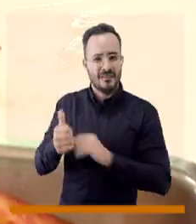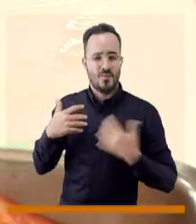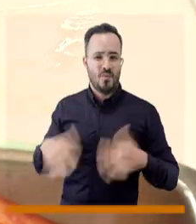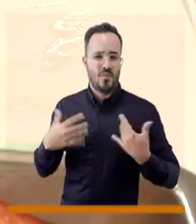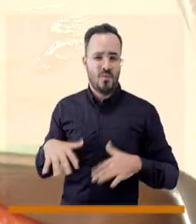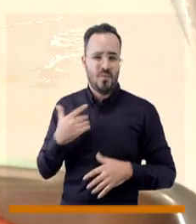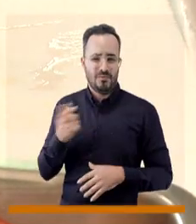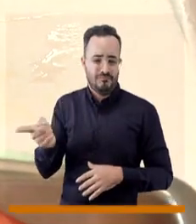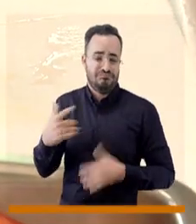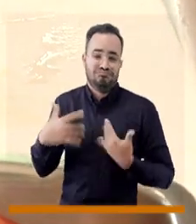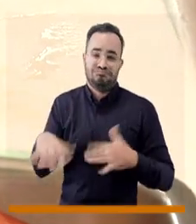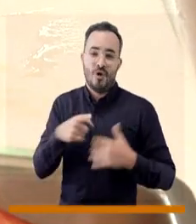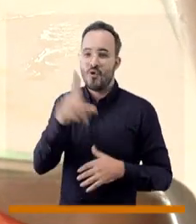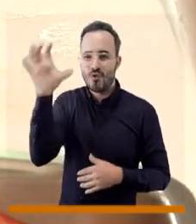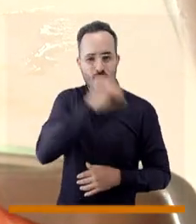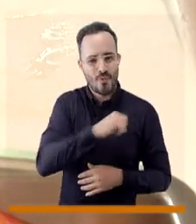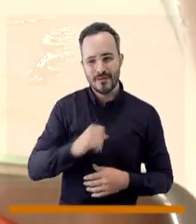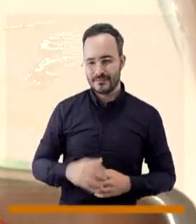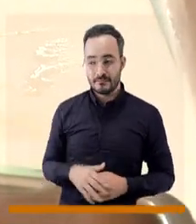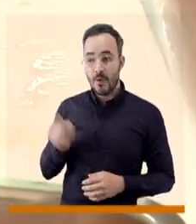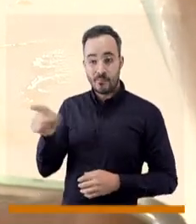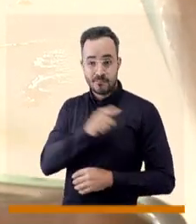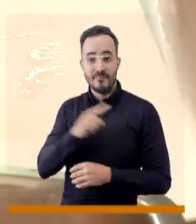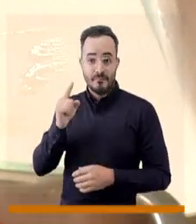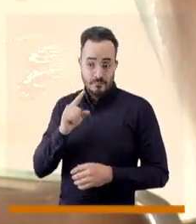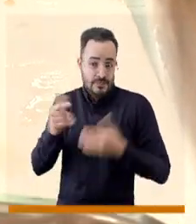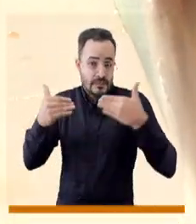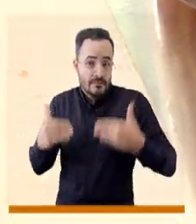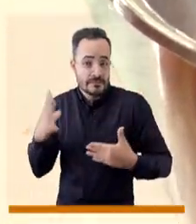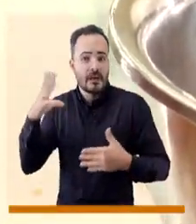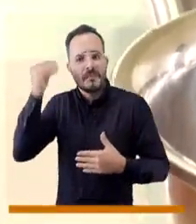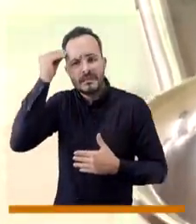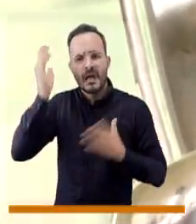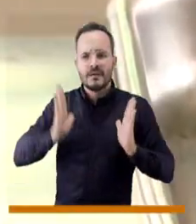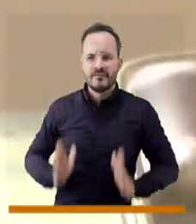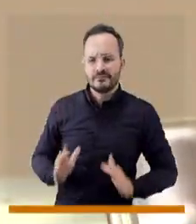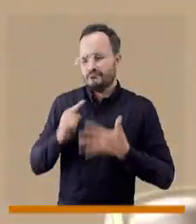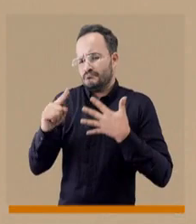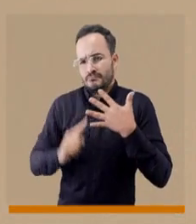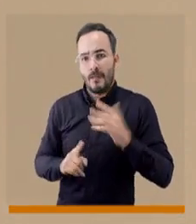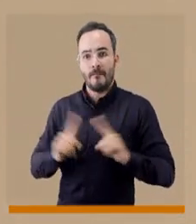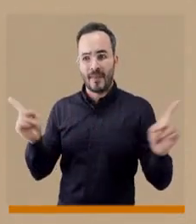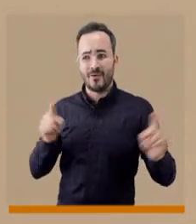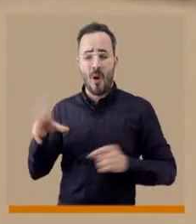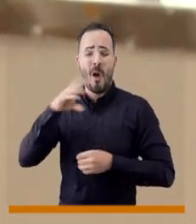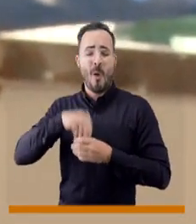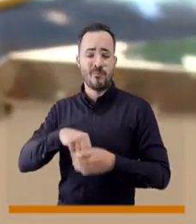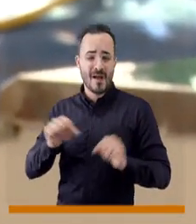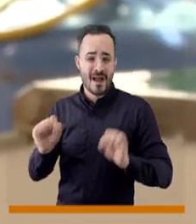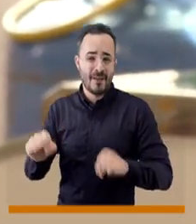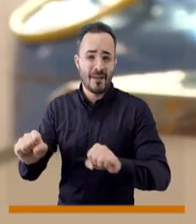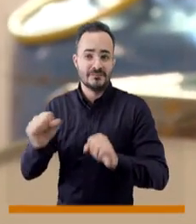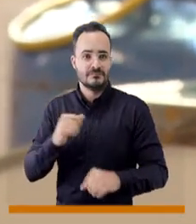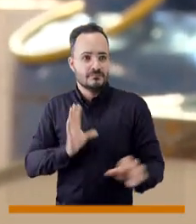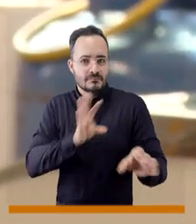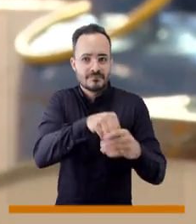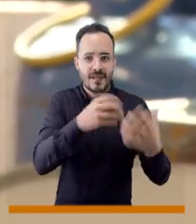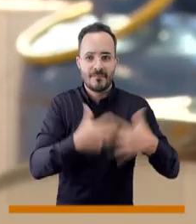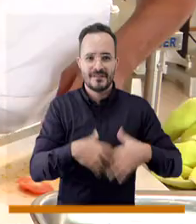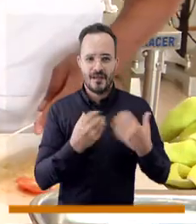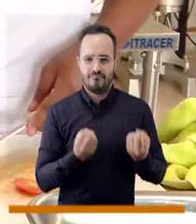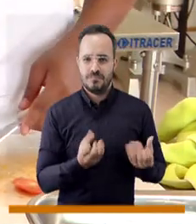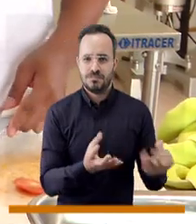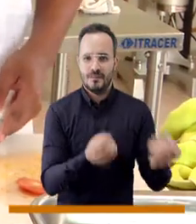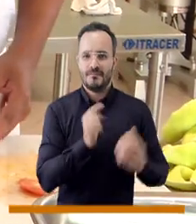chicos. La discapacidad intelectual, mental y psicosocial en este momento se está formando en estos chicos. Acá tienen tantas habilidades para llevar